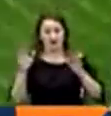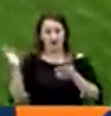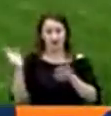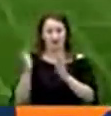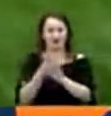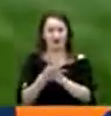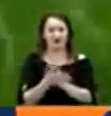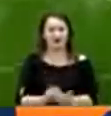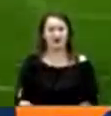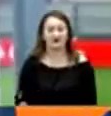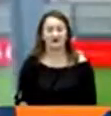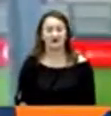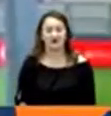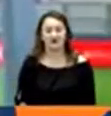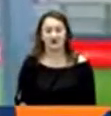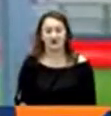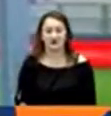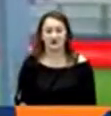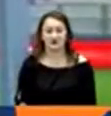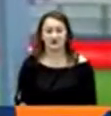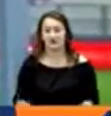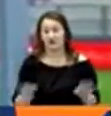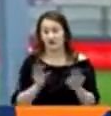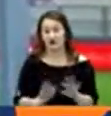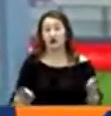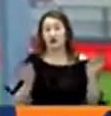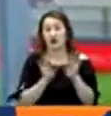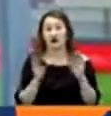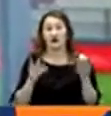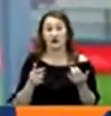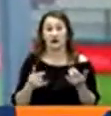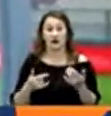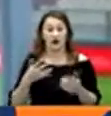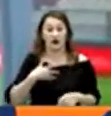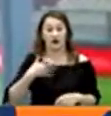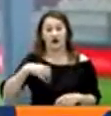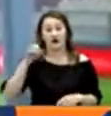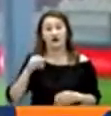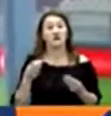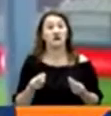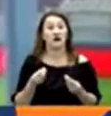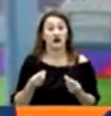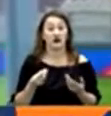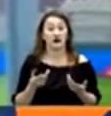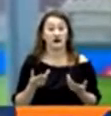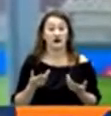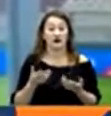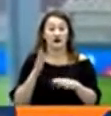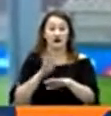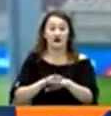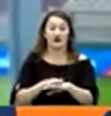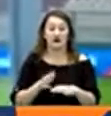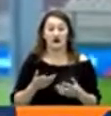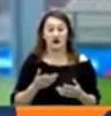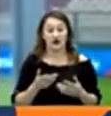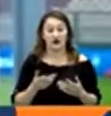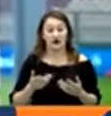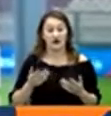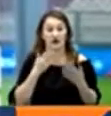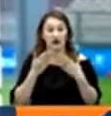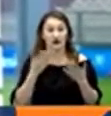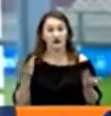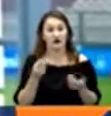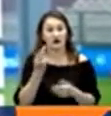peruana. Era importante hoy tener esta actuación para darle un mensaje, ¿no? Para ir con confianza a